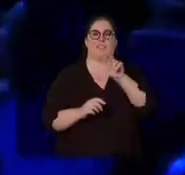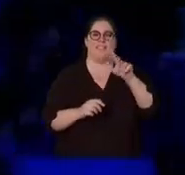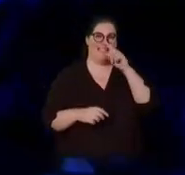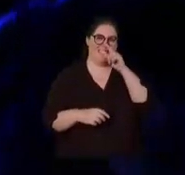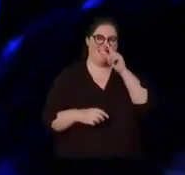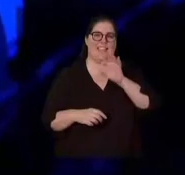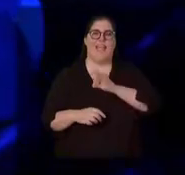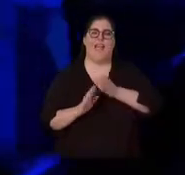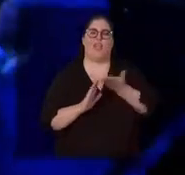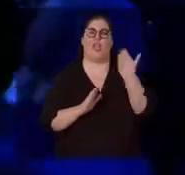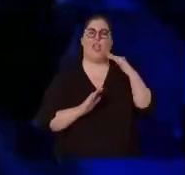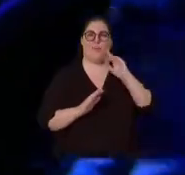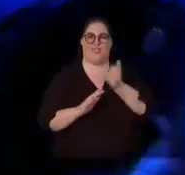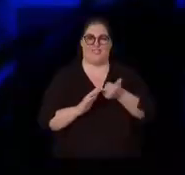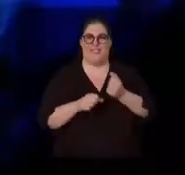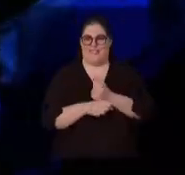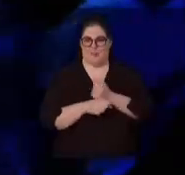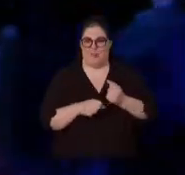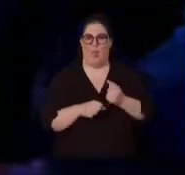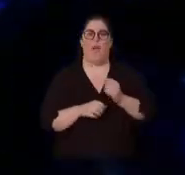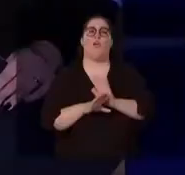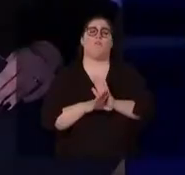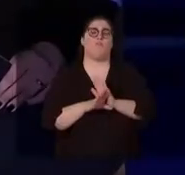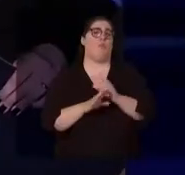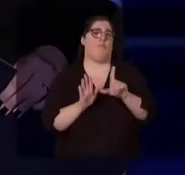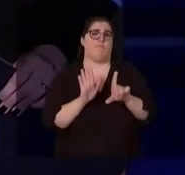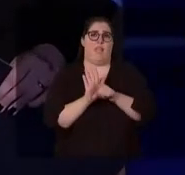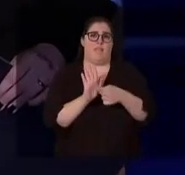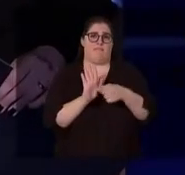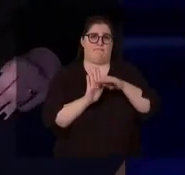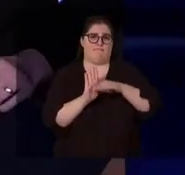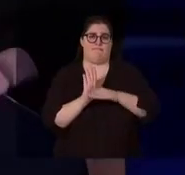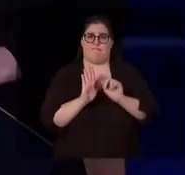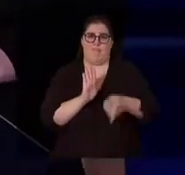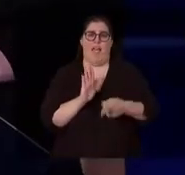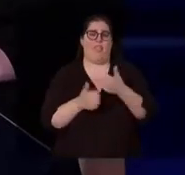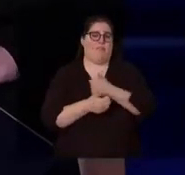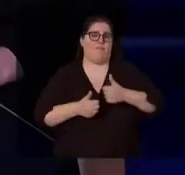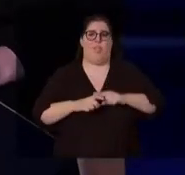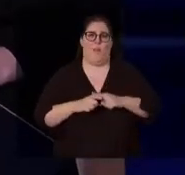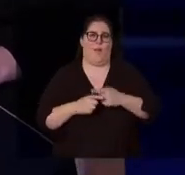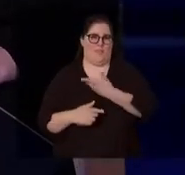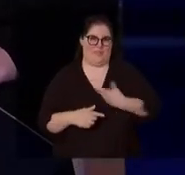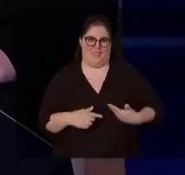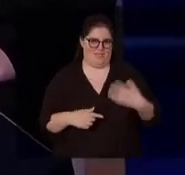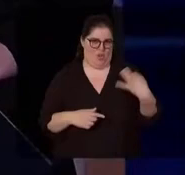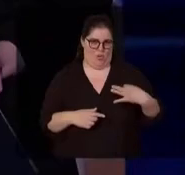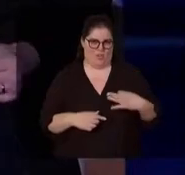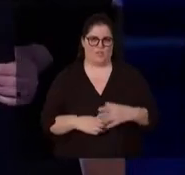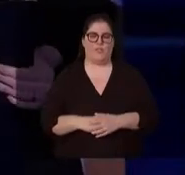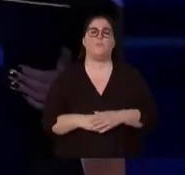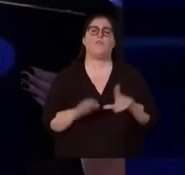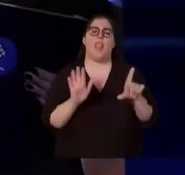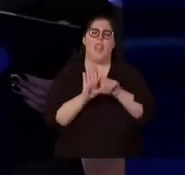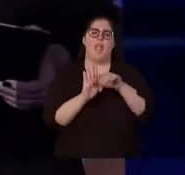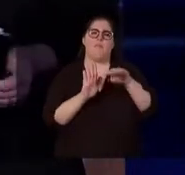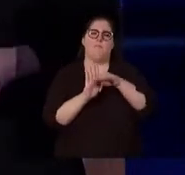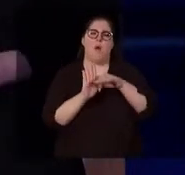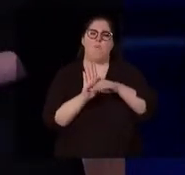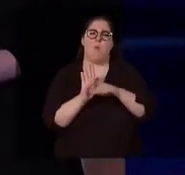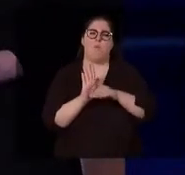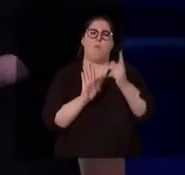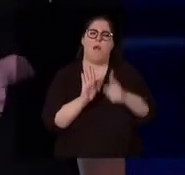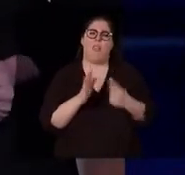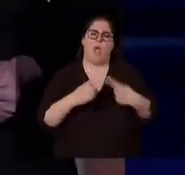27.337 del año 2016 instituye la obligatoriedad de los debates presidenciales. Esa ley, entre muchas otras cosas, instituye